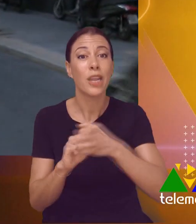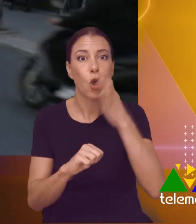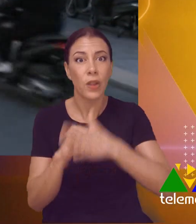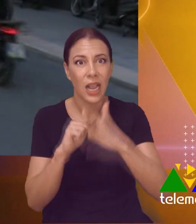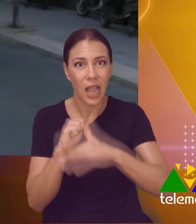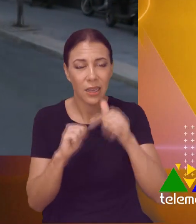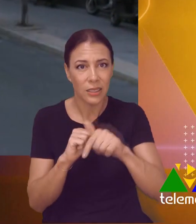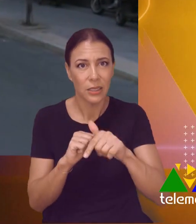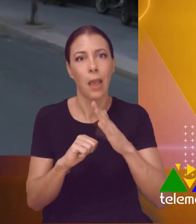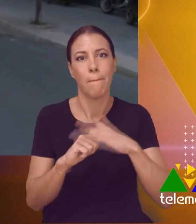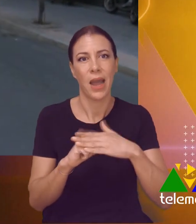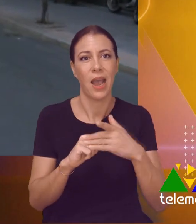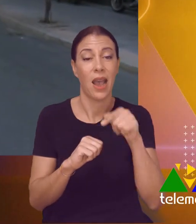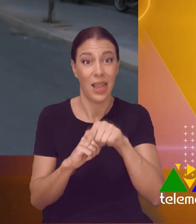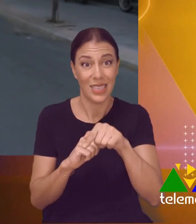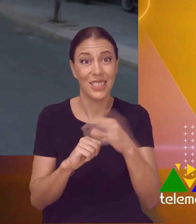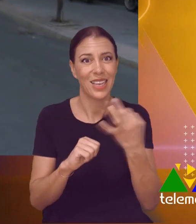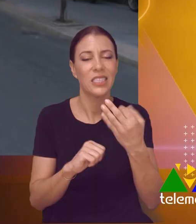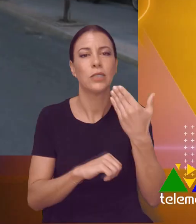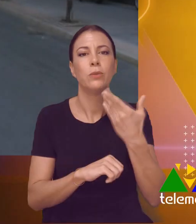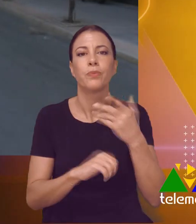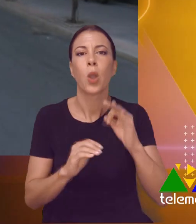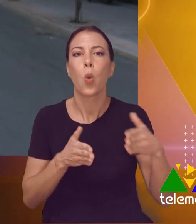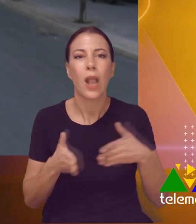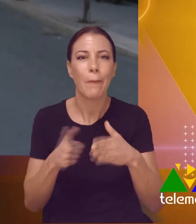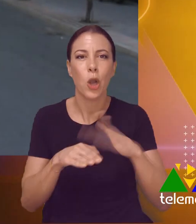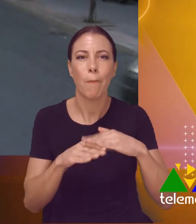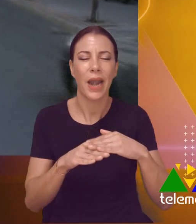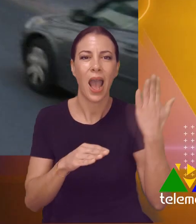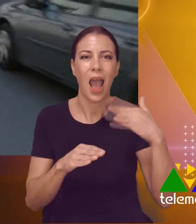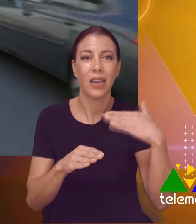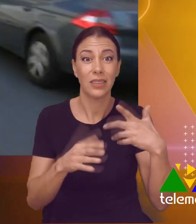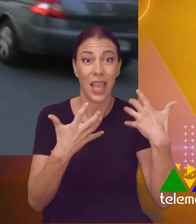azúcar hacia los ingenios antiguamente los ingenios de azúcar que había en